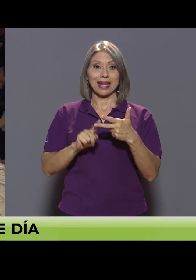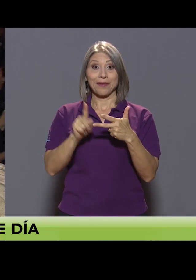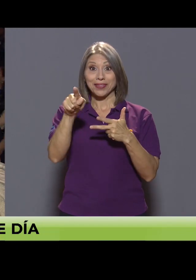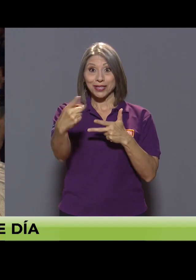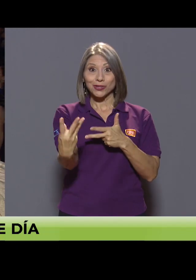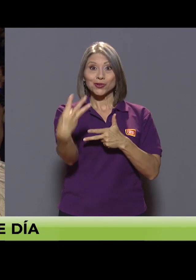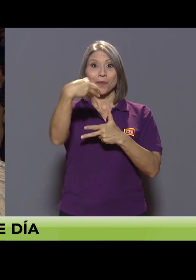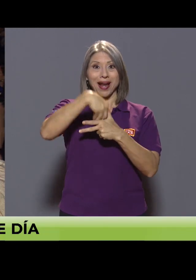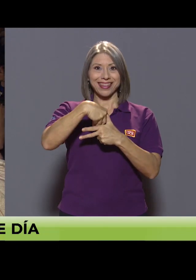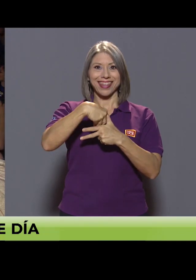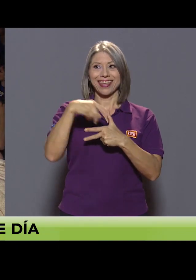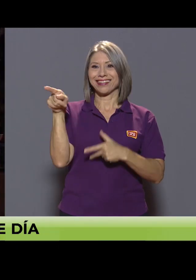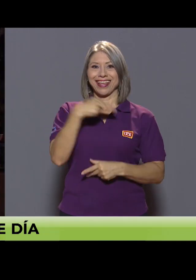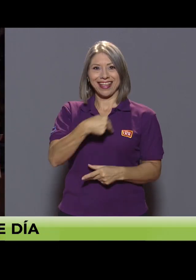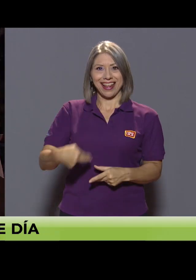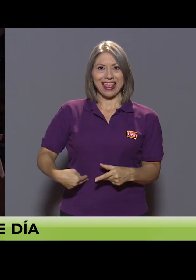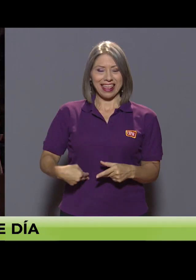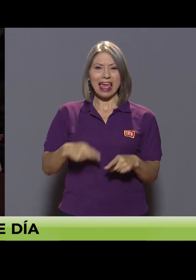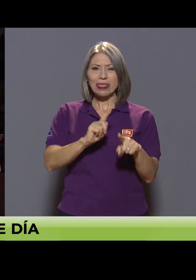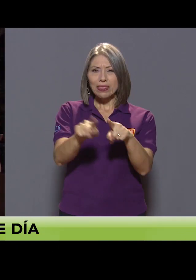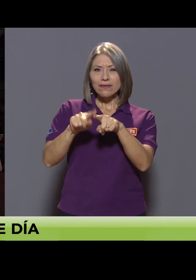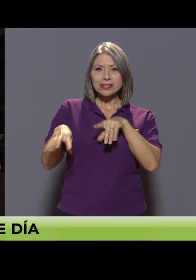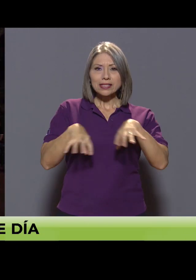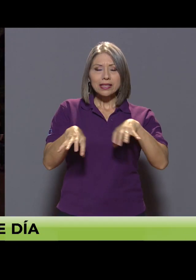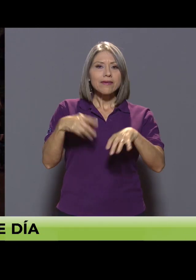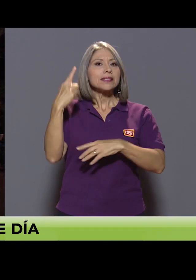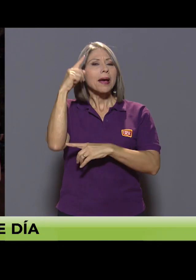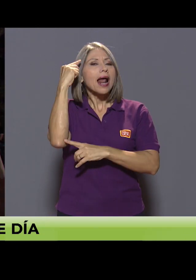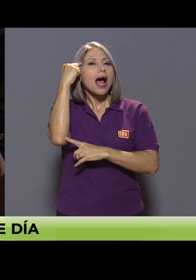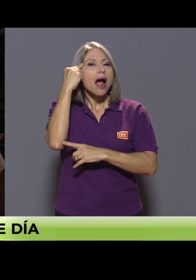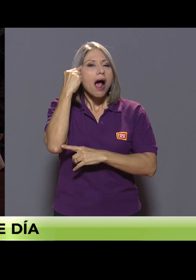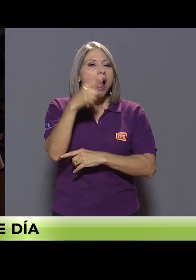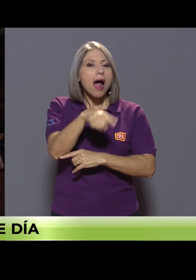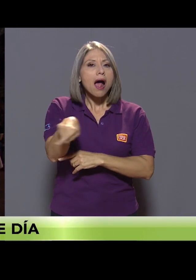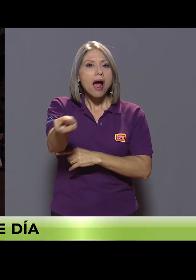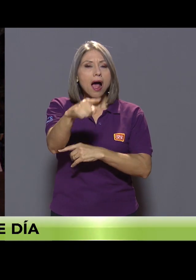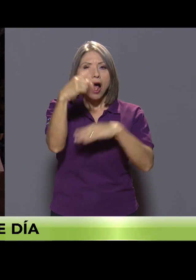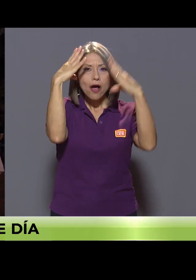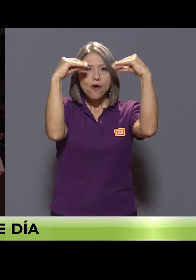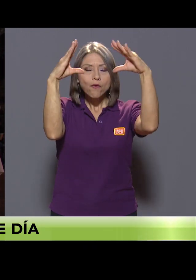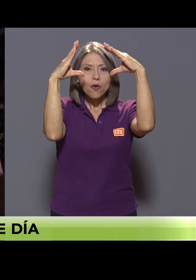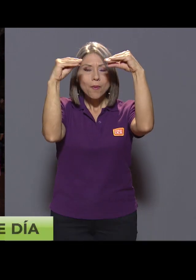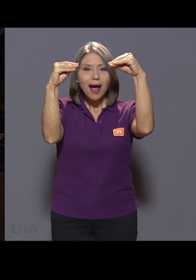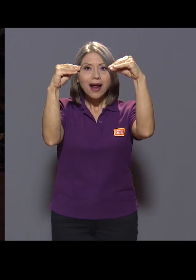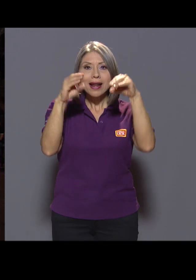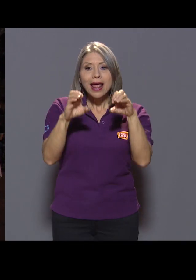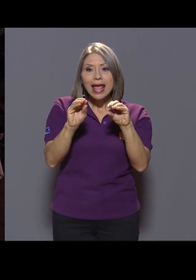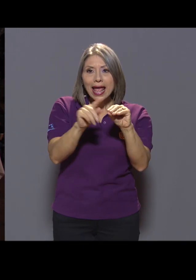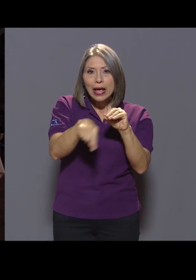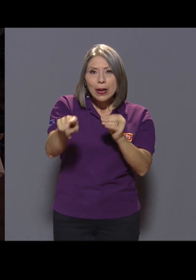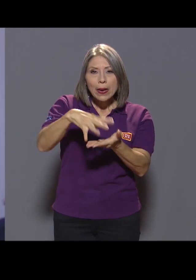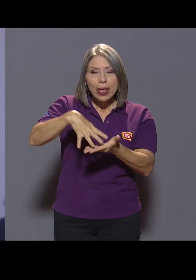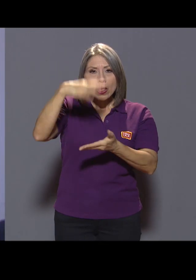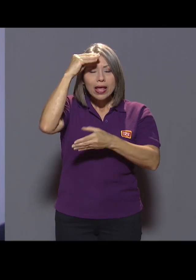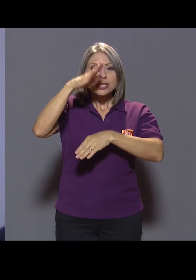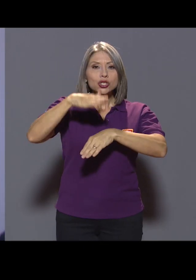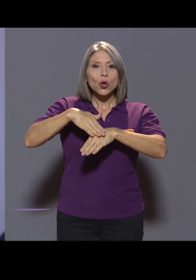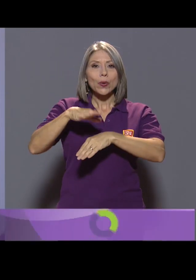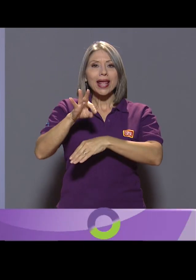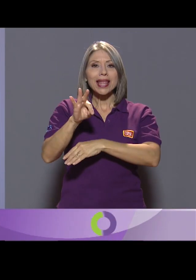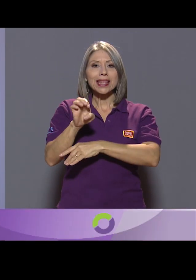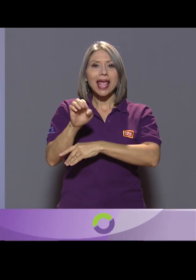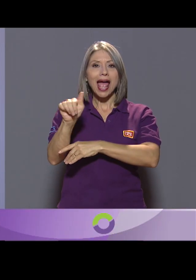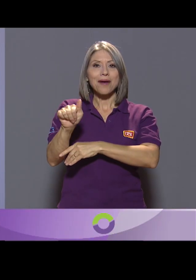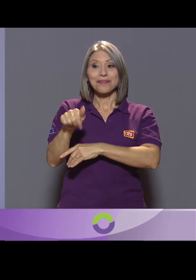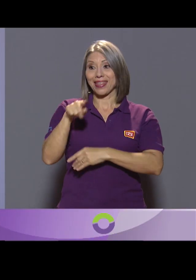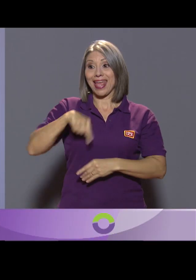desarrollaron en Heredia diversas actividades para concientizar, informar y educar a la población sobre el TEA. Es una semana